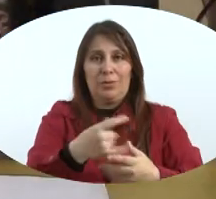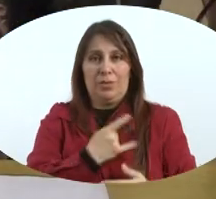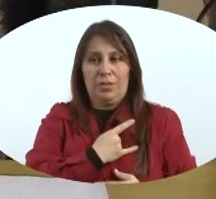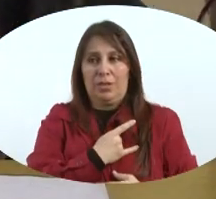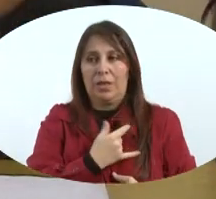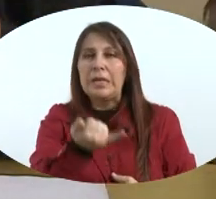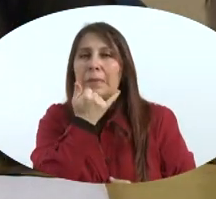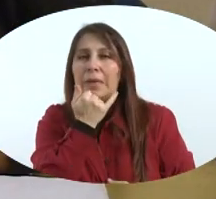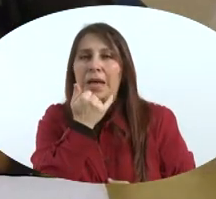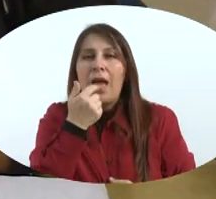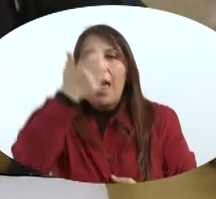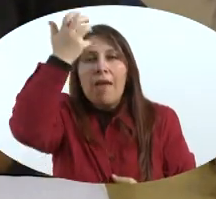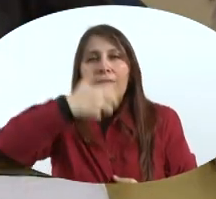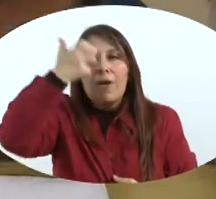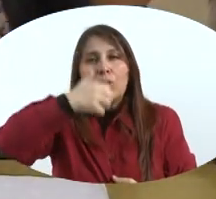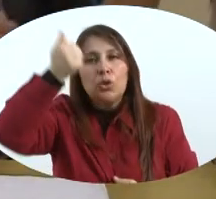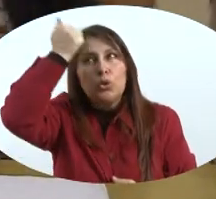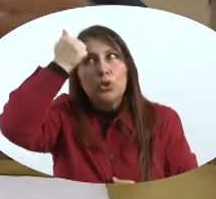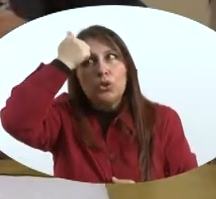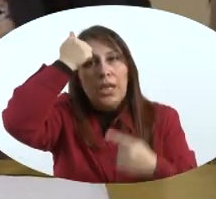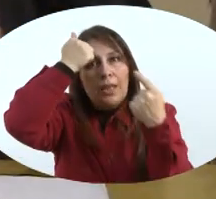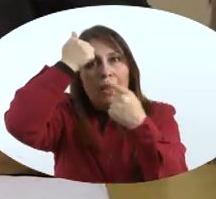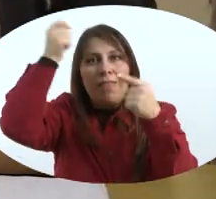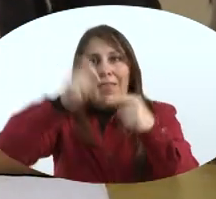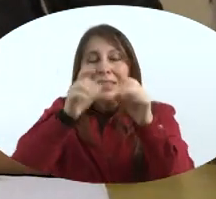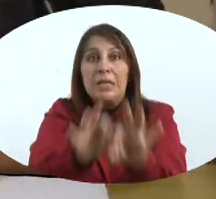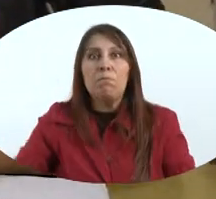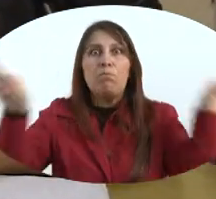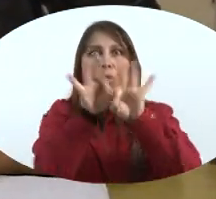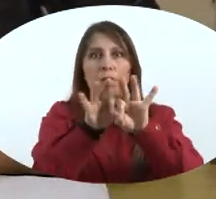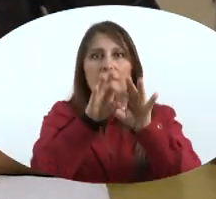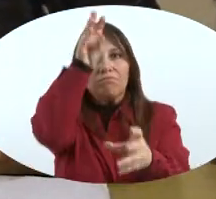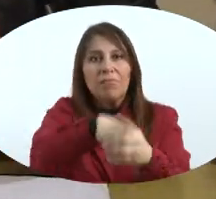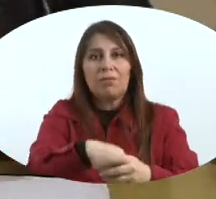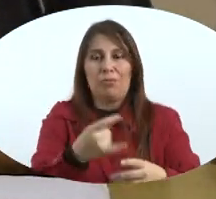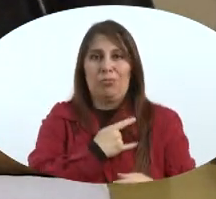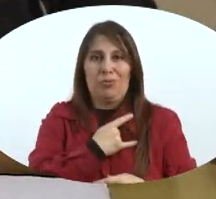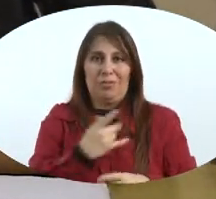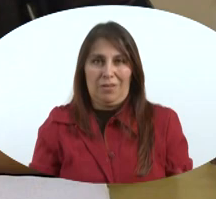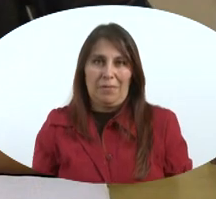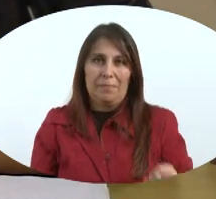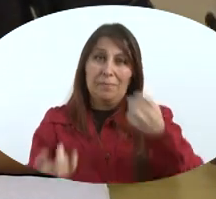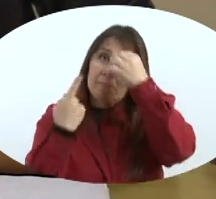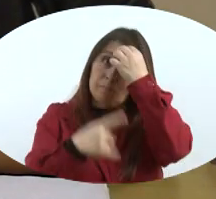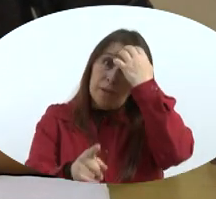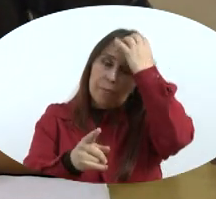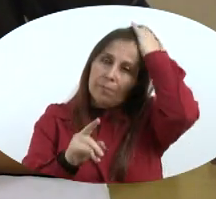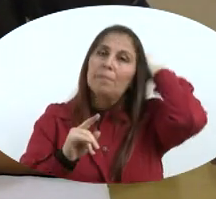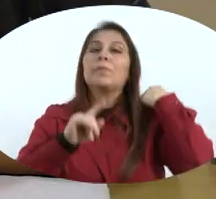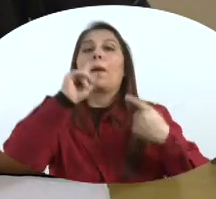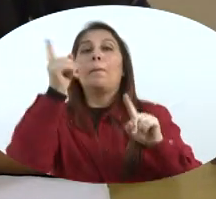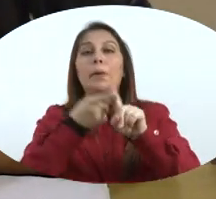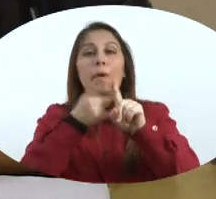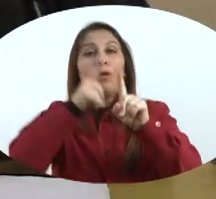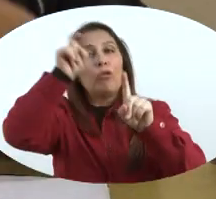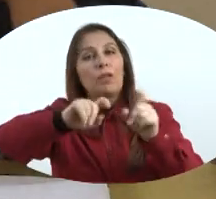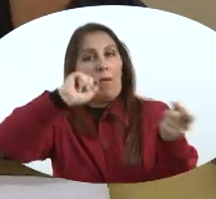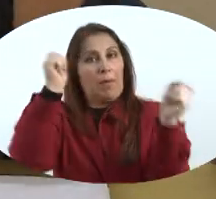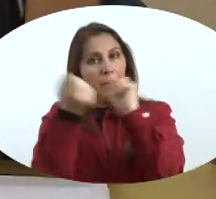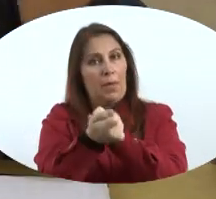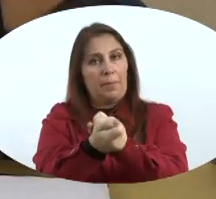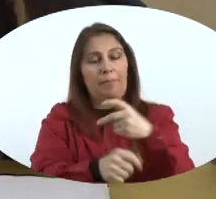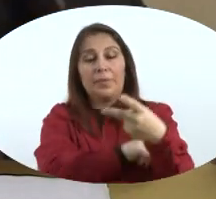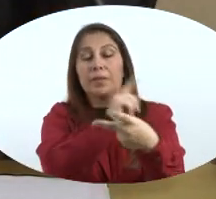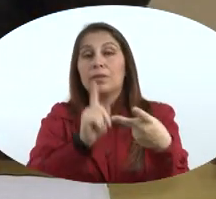evaluación docente comienza a tener mucho más peso dentro de la comunidad universitaria pero para eso primero tenemos que rediseñar la segundo